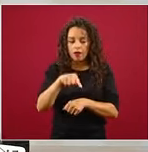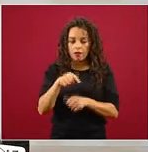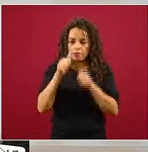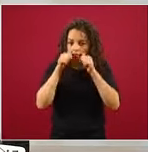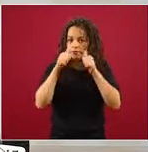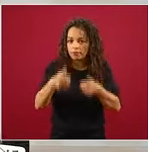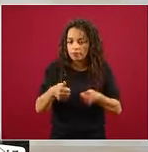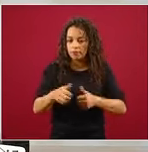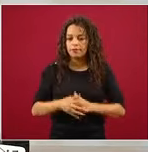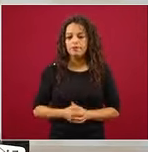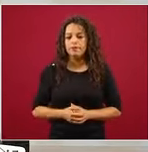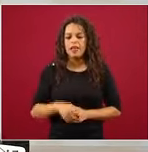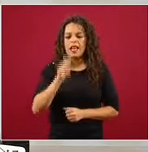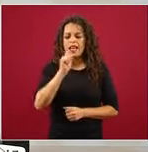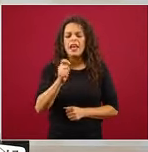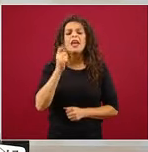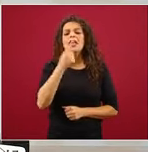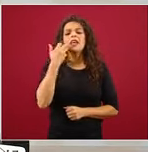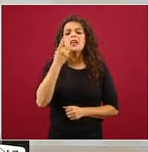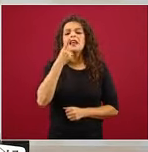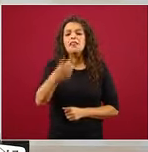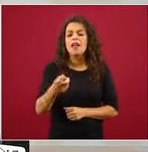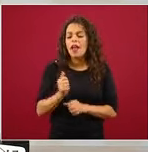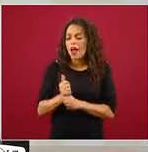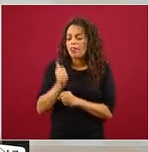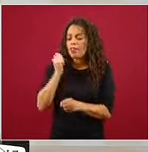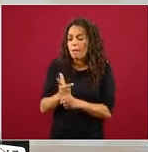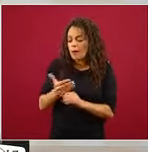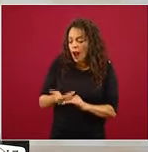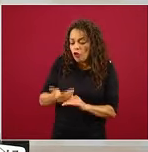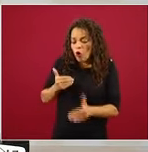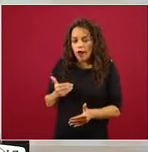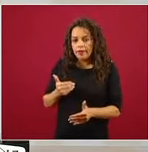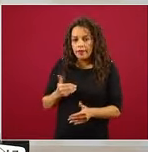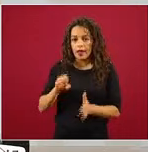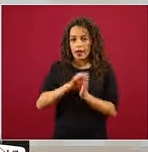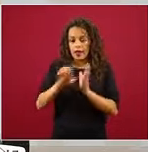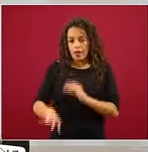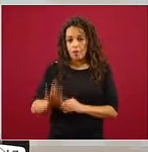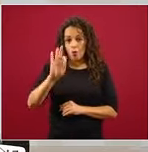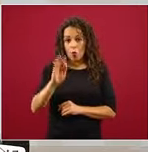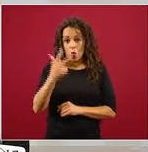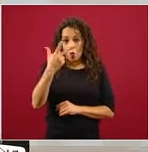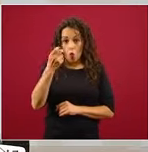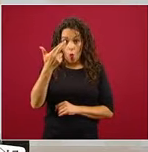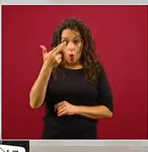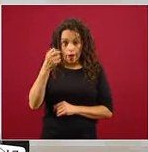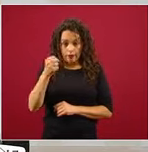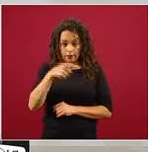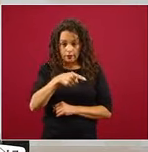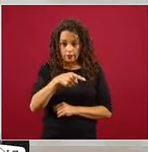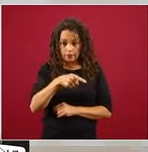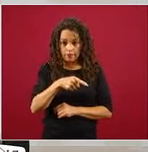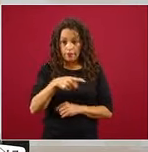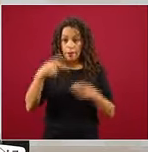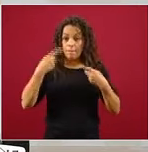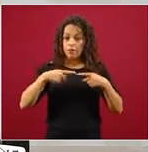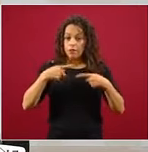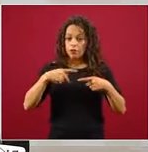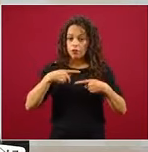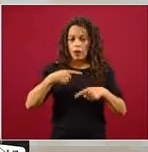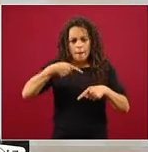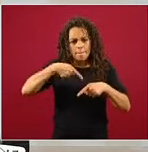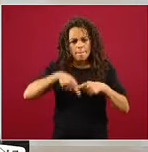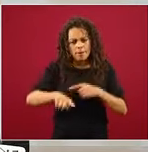monitoreo con oximetría, en los primeros 48 horas de que una persona empieza a